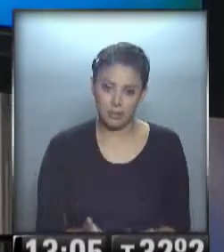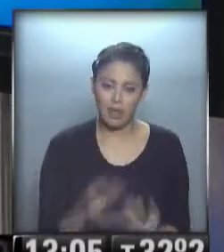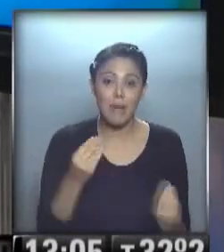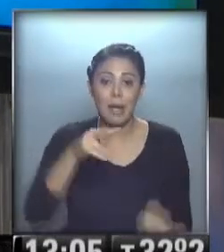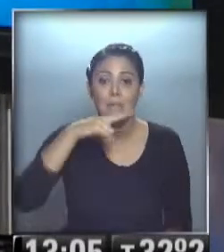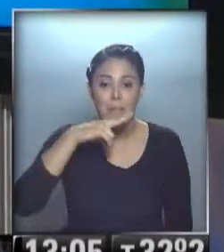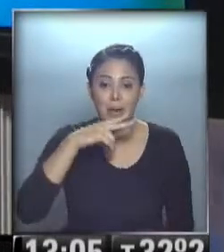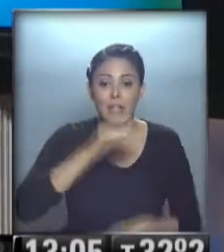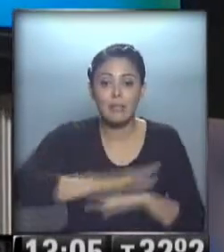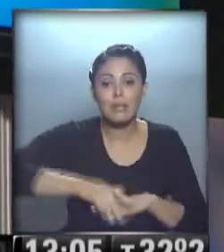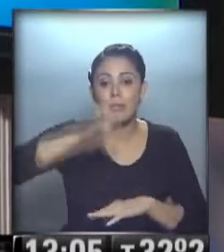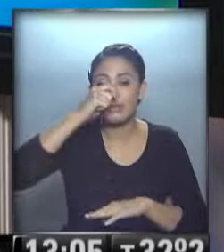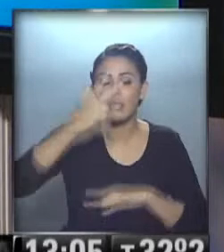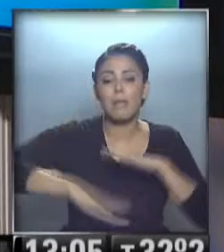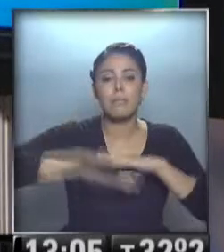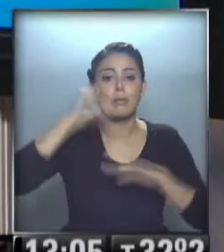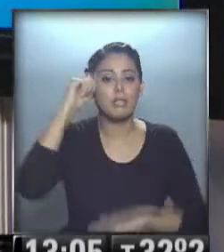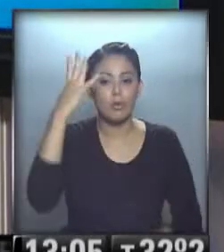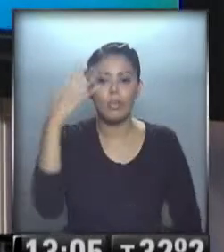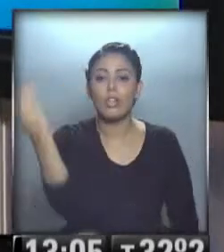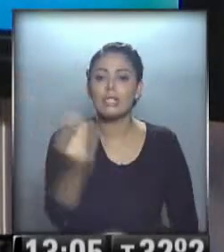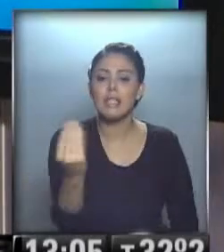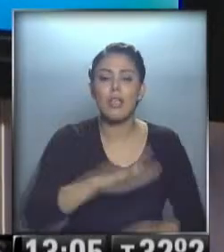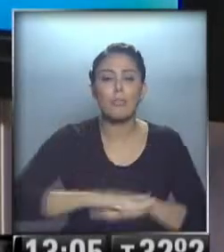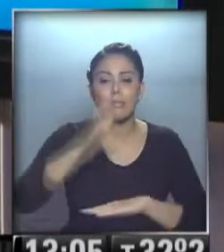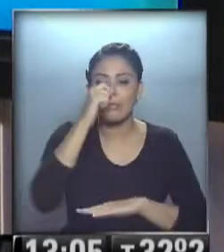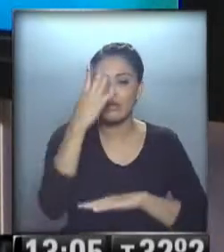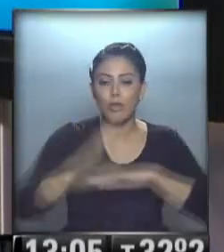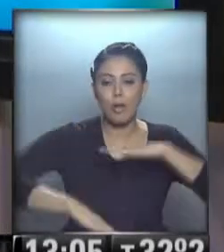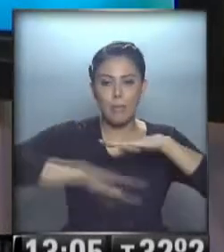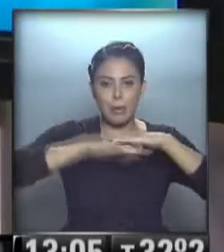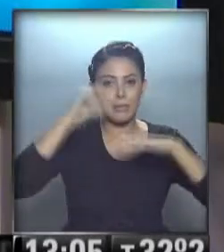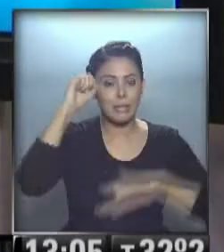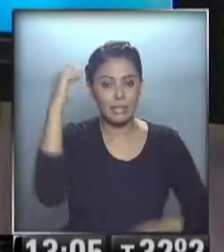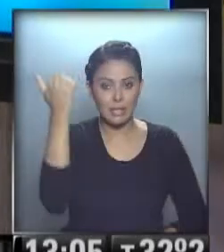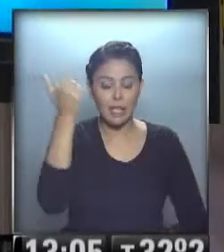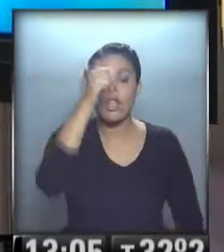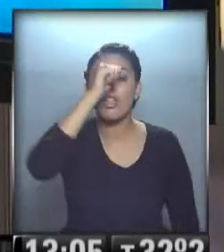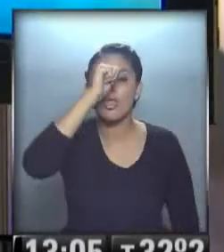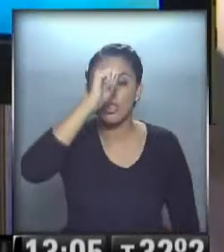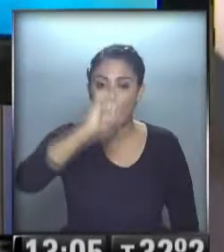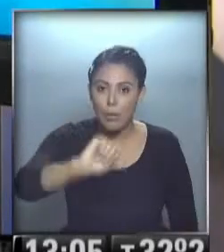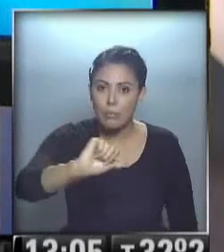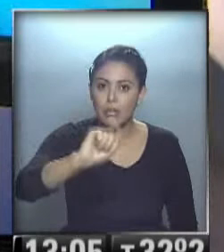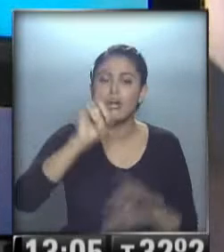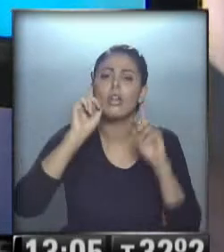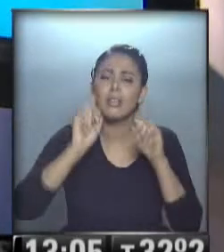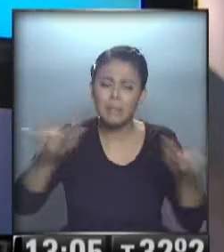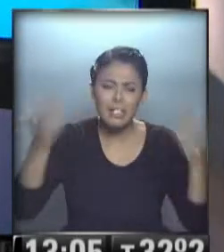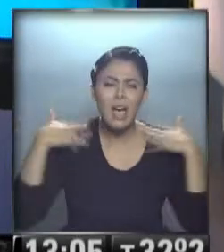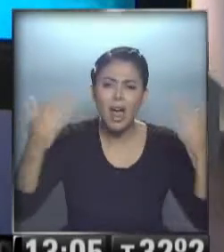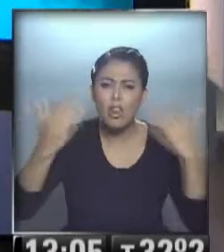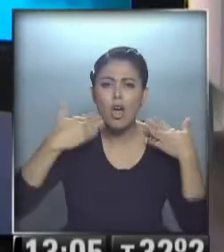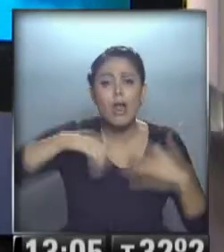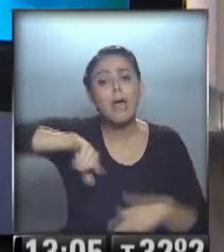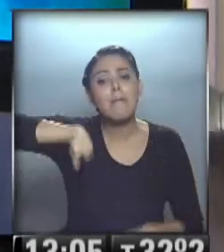viernes 23 34 el sábado 24 36 el domingo mucho pero mucho calor más